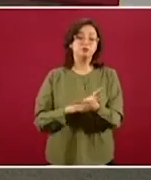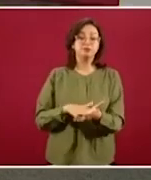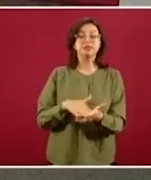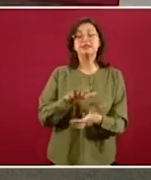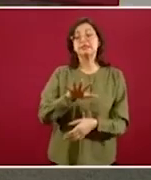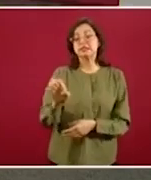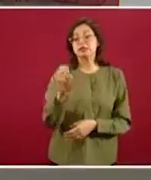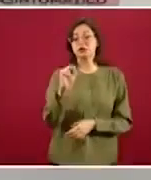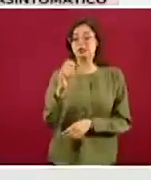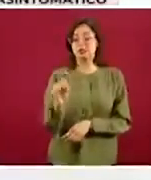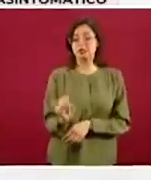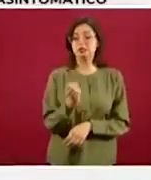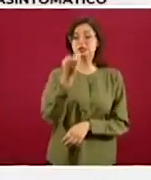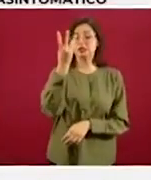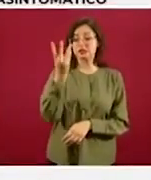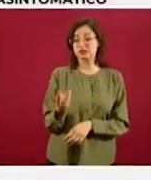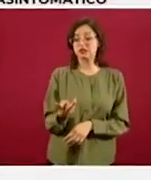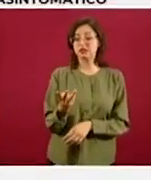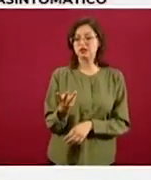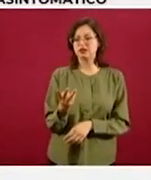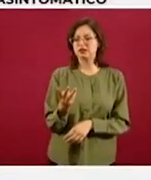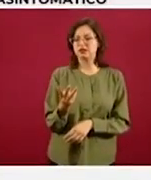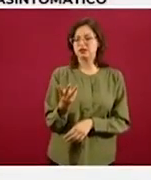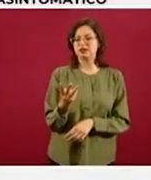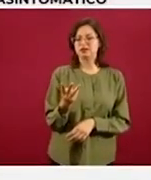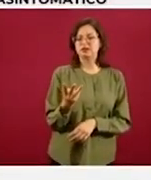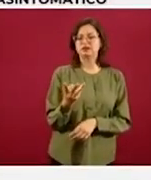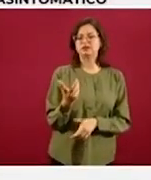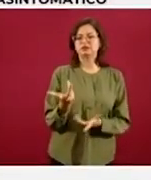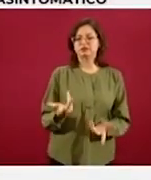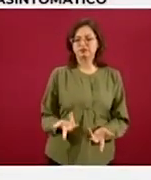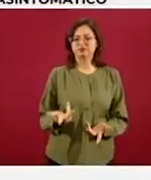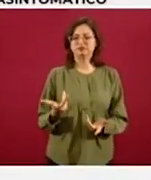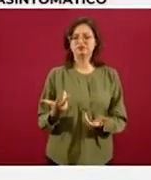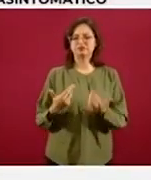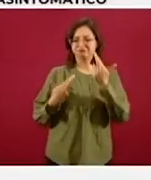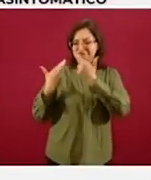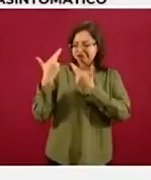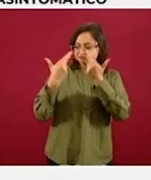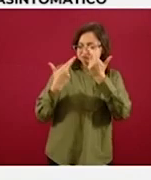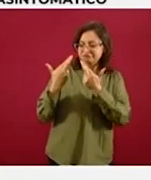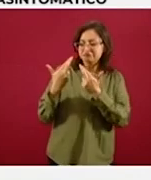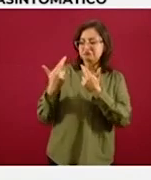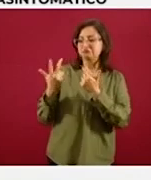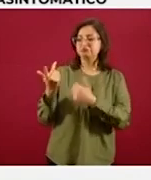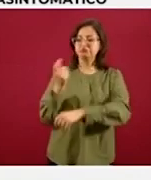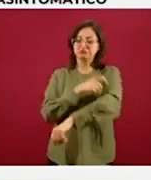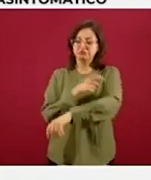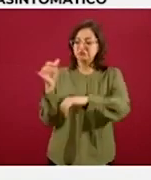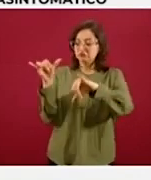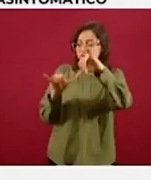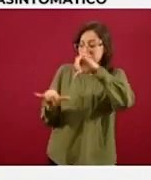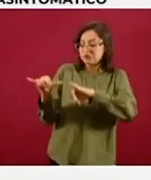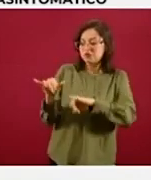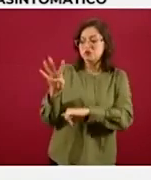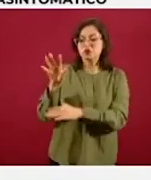2,564 personas, se han estudiado y dado como negativos a COVID un total